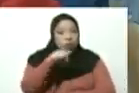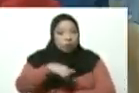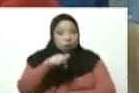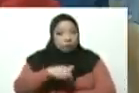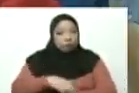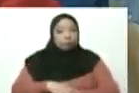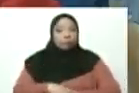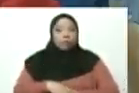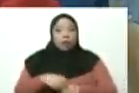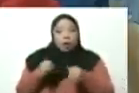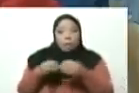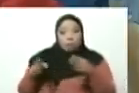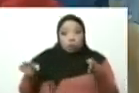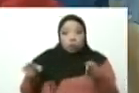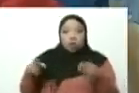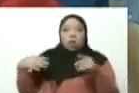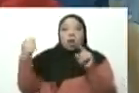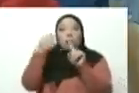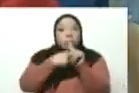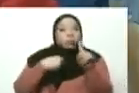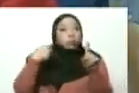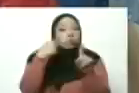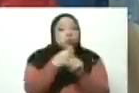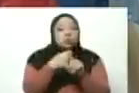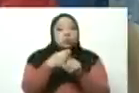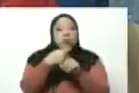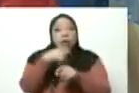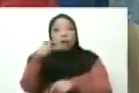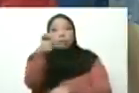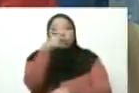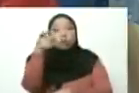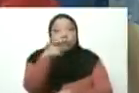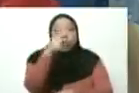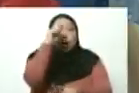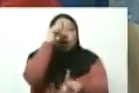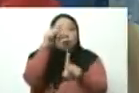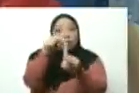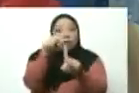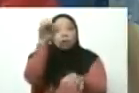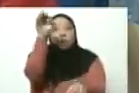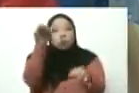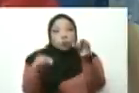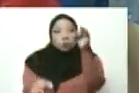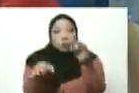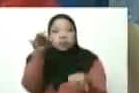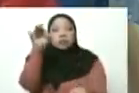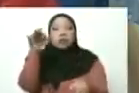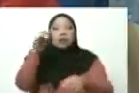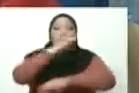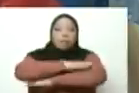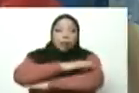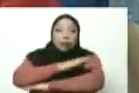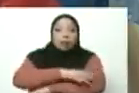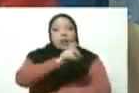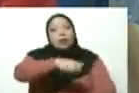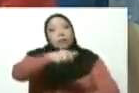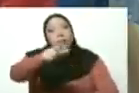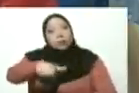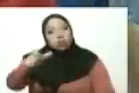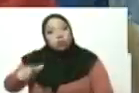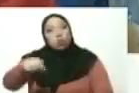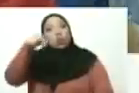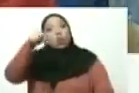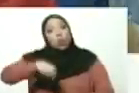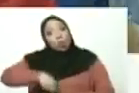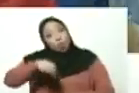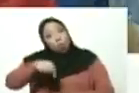en la lucha por la justicia por la verdad por mantener la estabilidad ciudadana y el día de